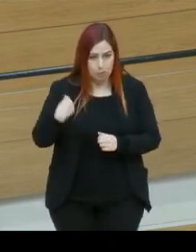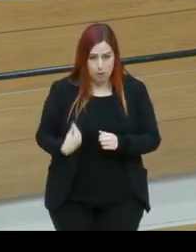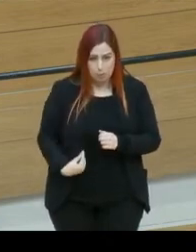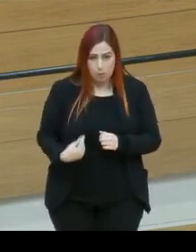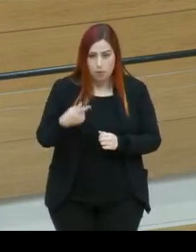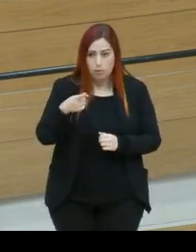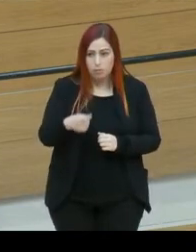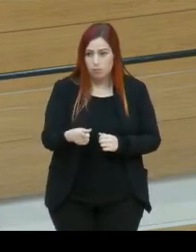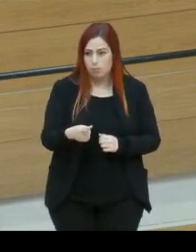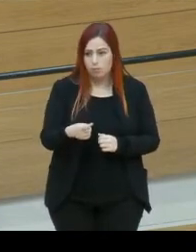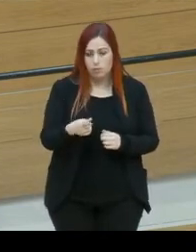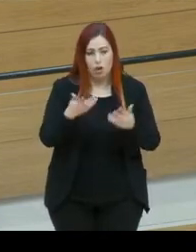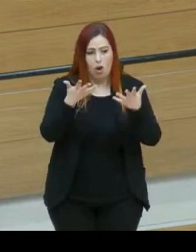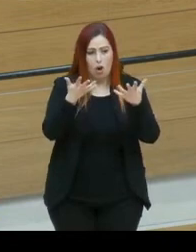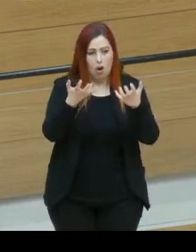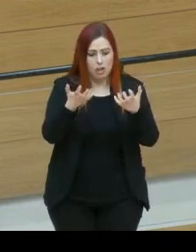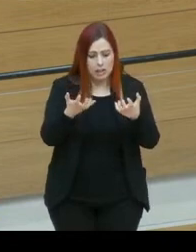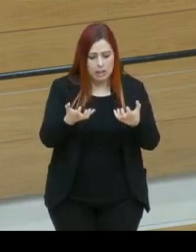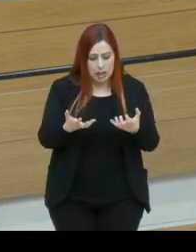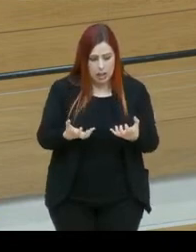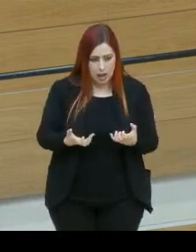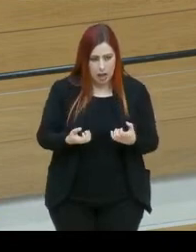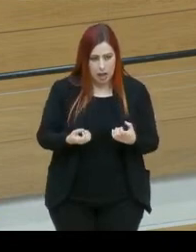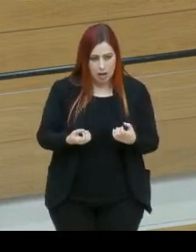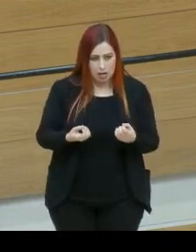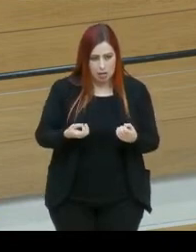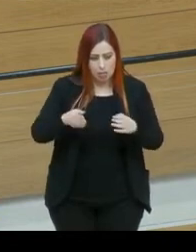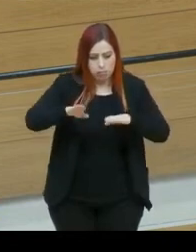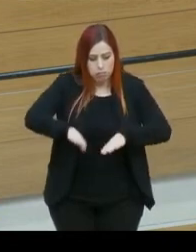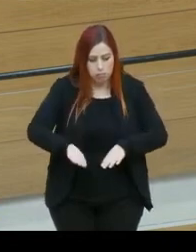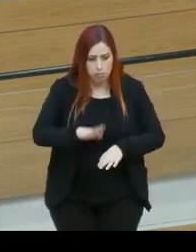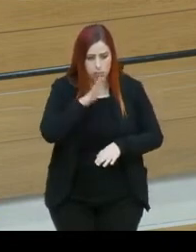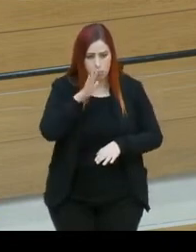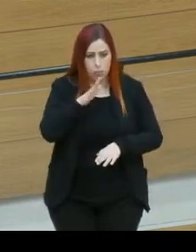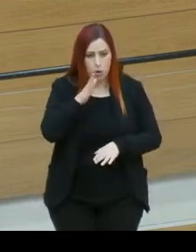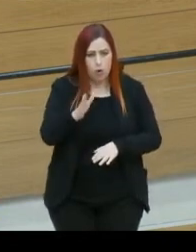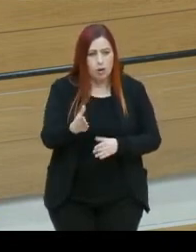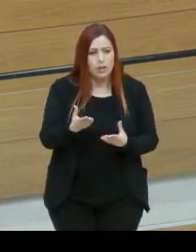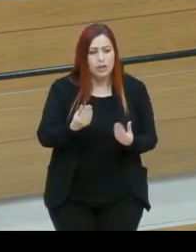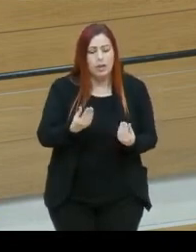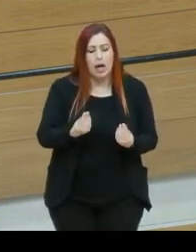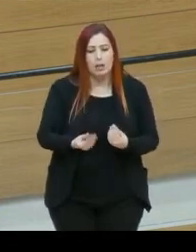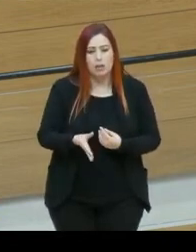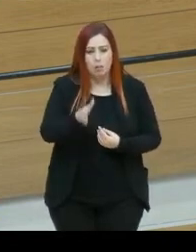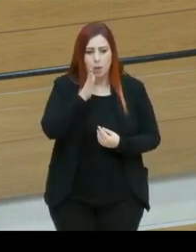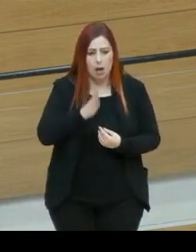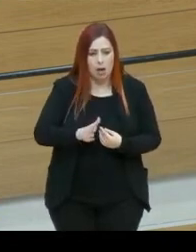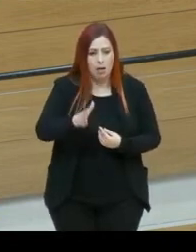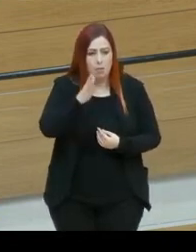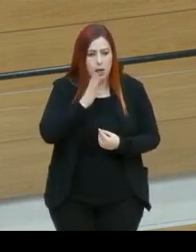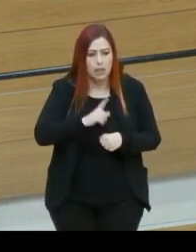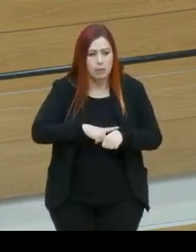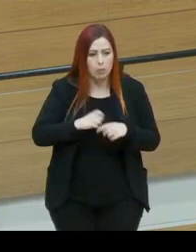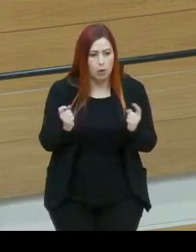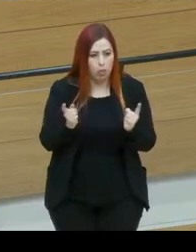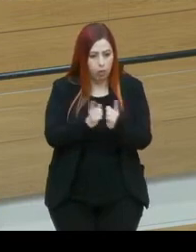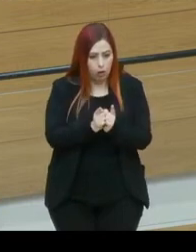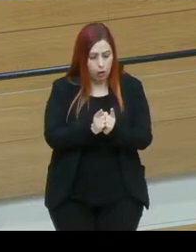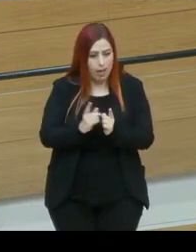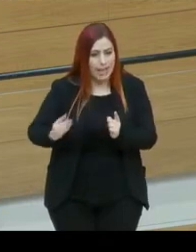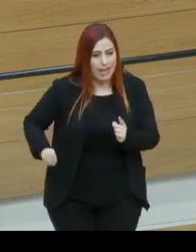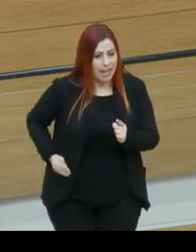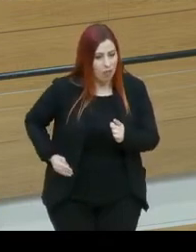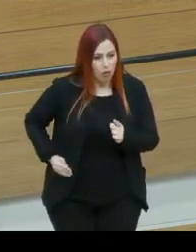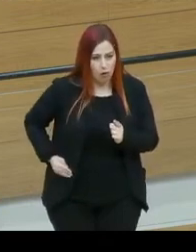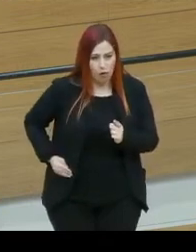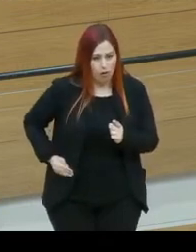es altamente oxidante o prooxidante, porque al beber tanta cantidad de alcohol en un periodo corto de tiempo, el hígado llega a un